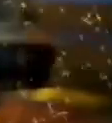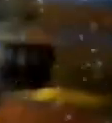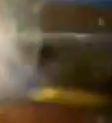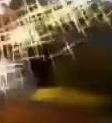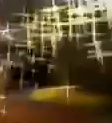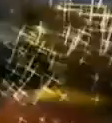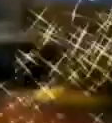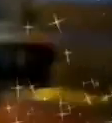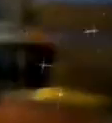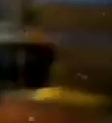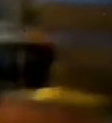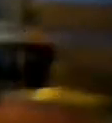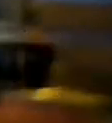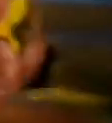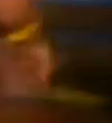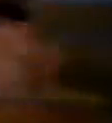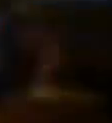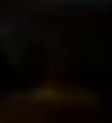volar.